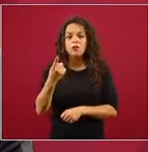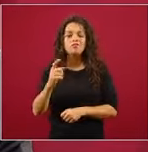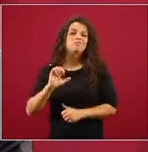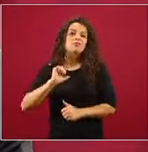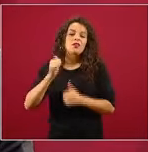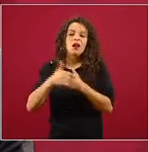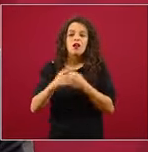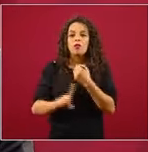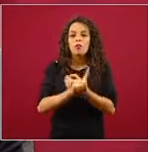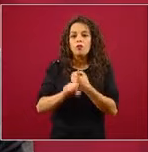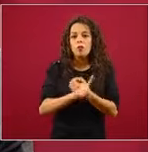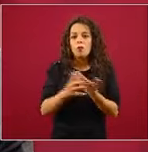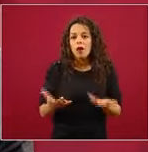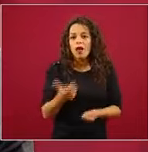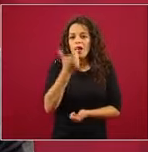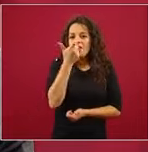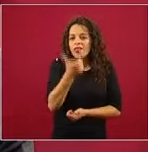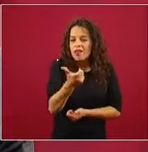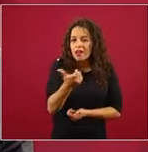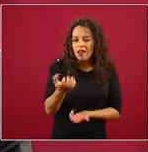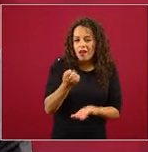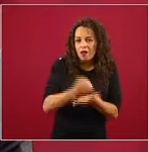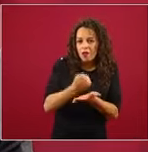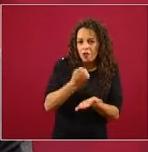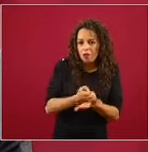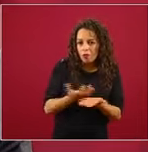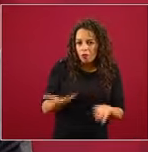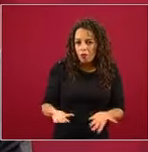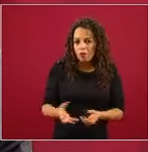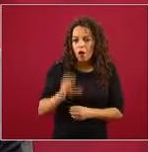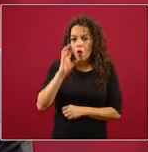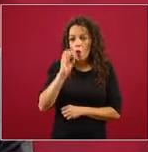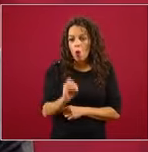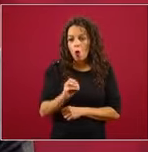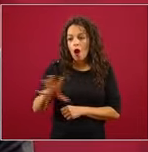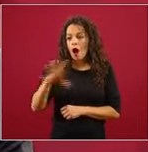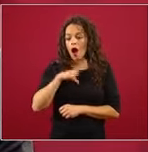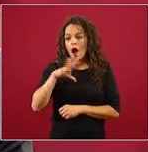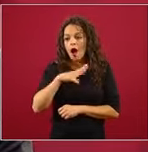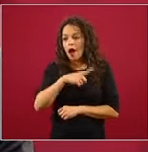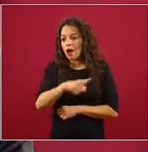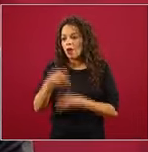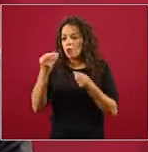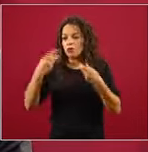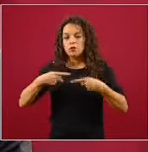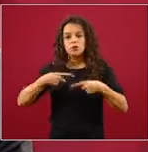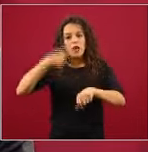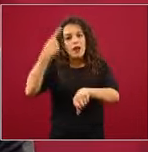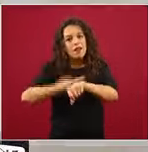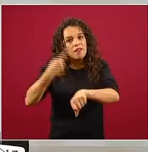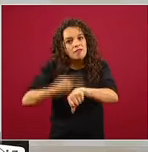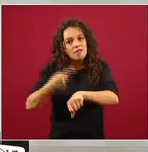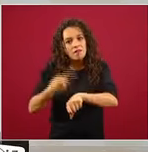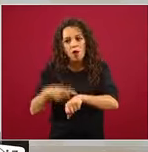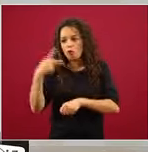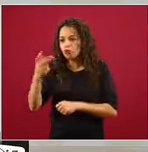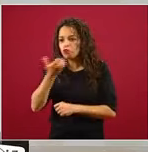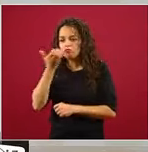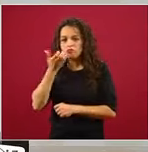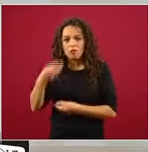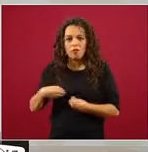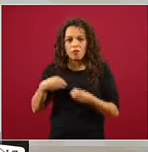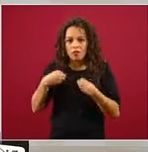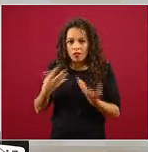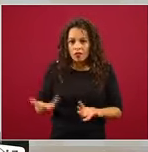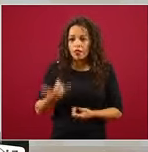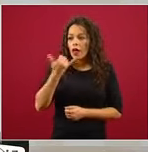en razón de la prevalencia quizá alta de ciertas enfermedades crónicas o el inacceso a los servicios de salud